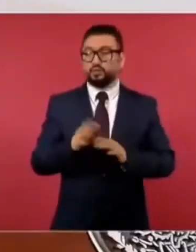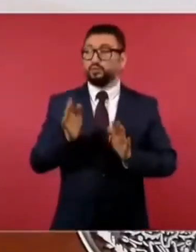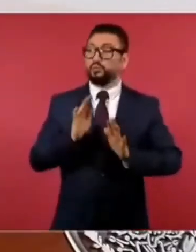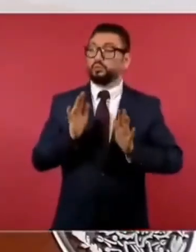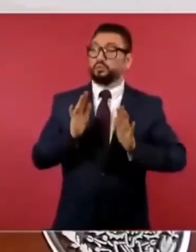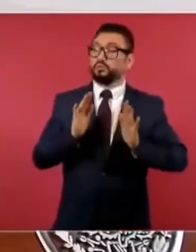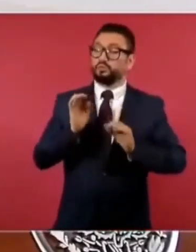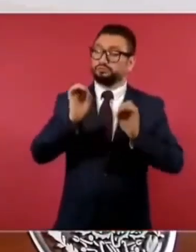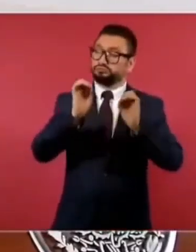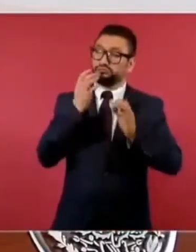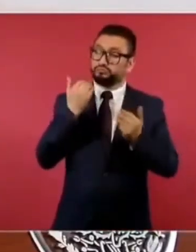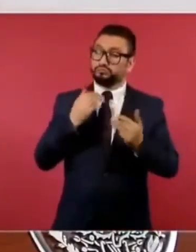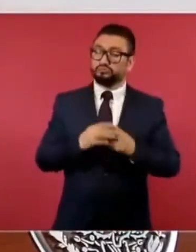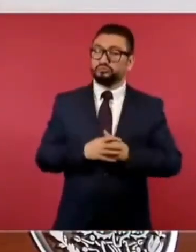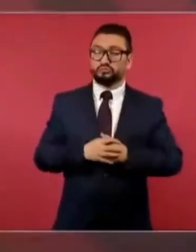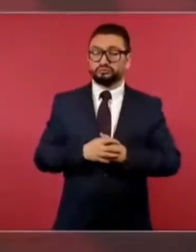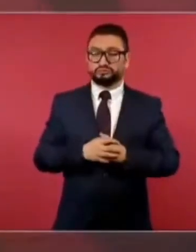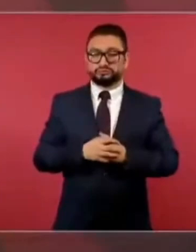No.